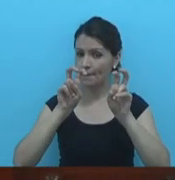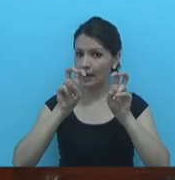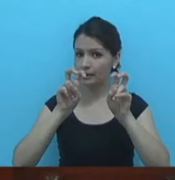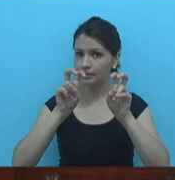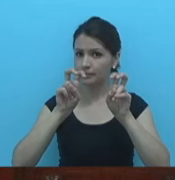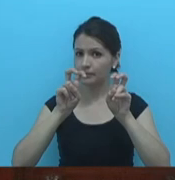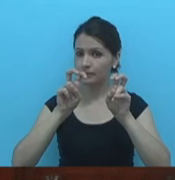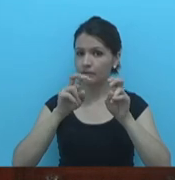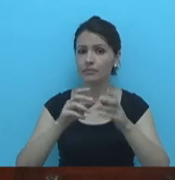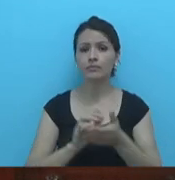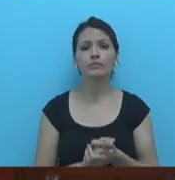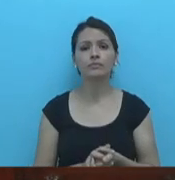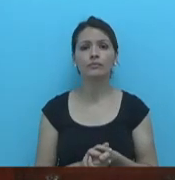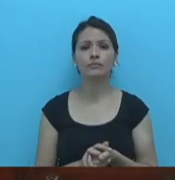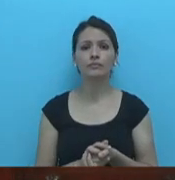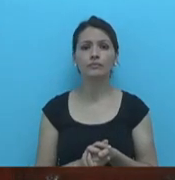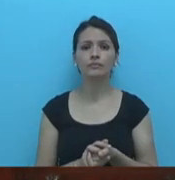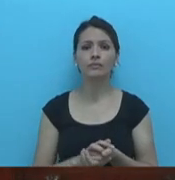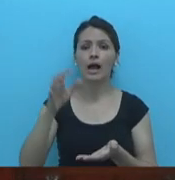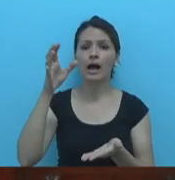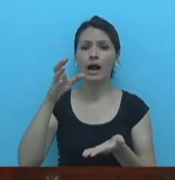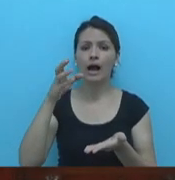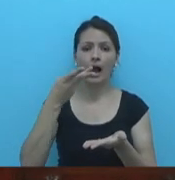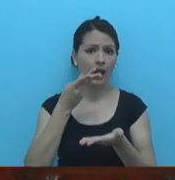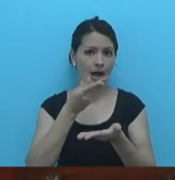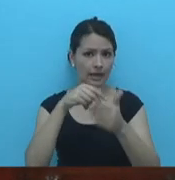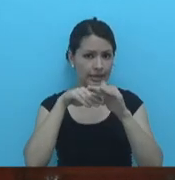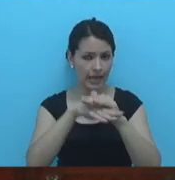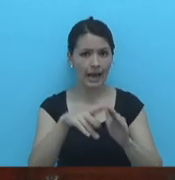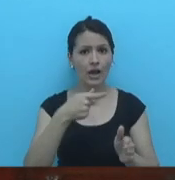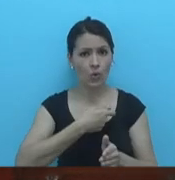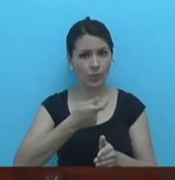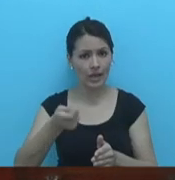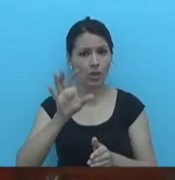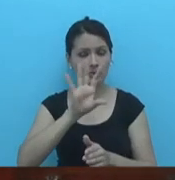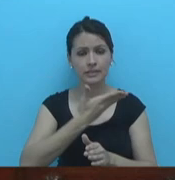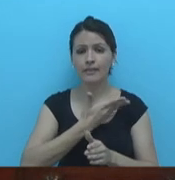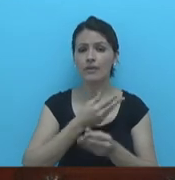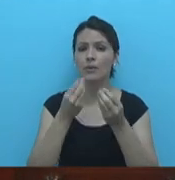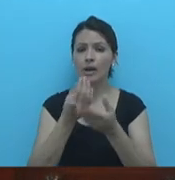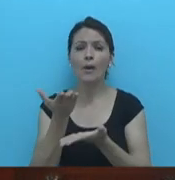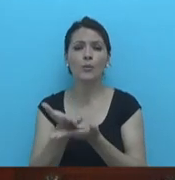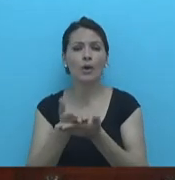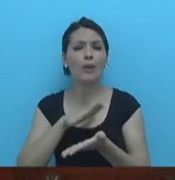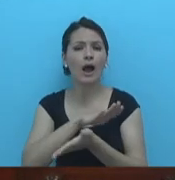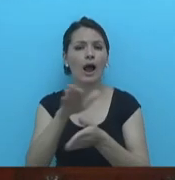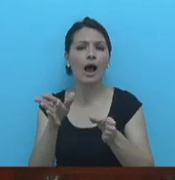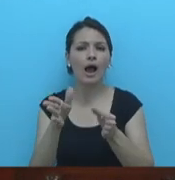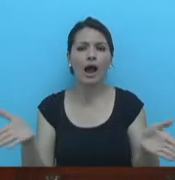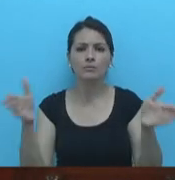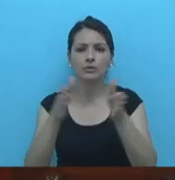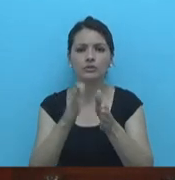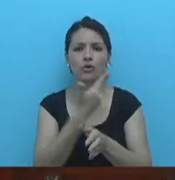la temática referida al funcionamiento de la Caja de Jubilados de la provincia ante la propuesta de armonización que plantea el